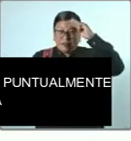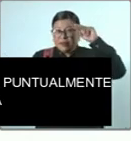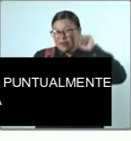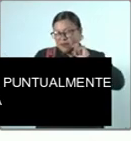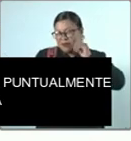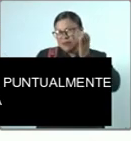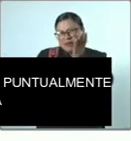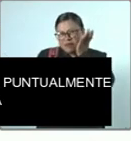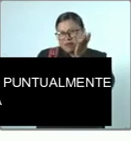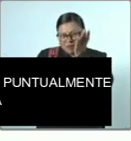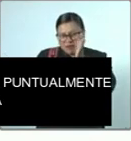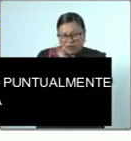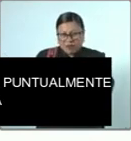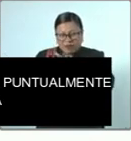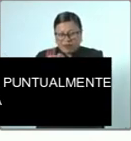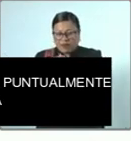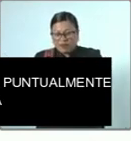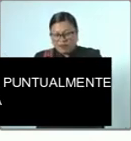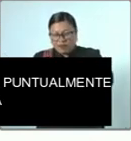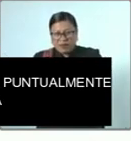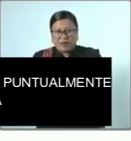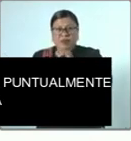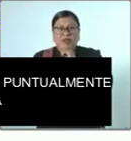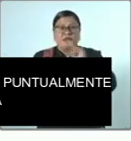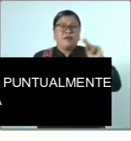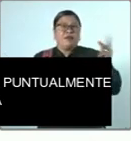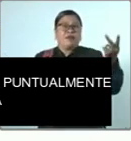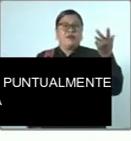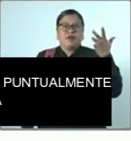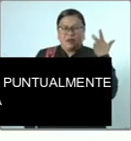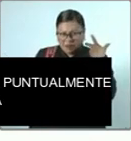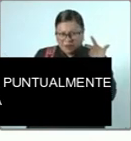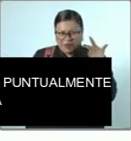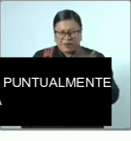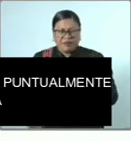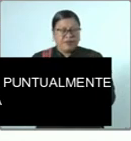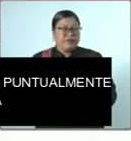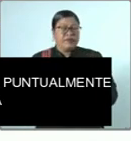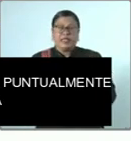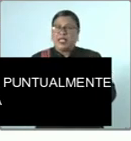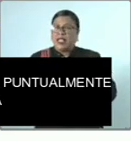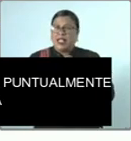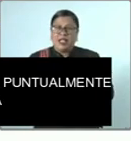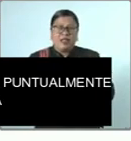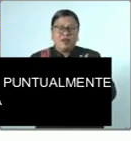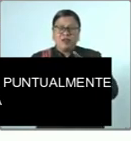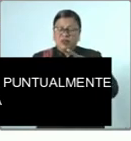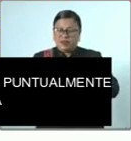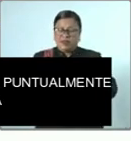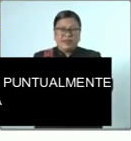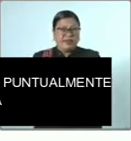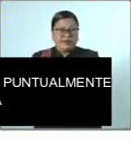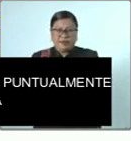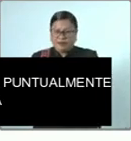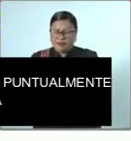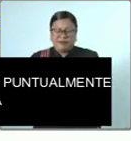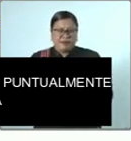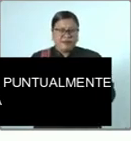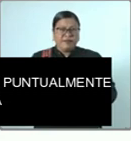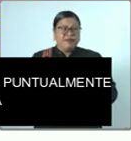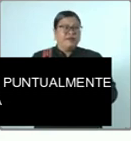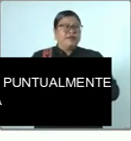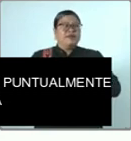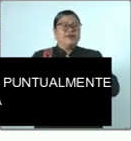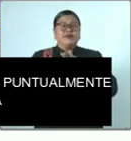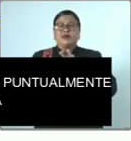Zapoteca, el Istmo de Tehuantepec y la cuenca del Papaloapan. Ha habido afectaciones menores en algunos casos y en